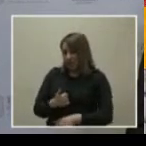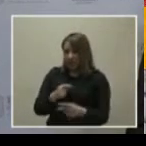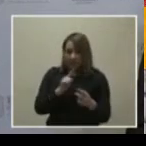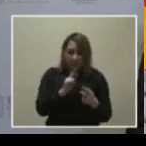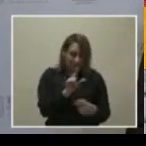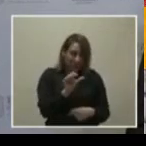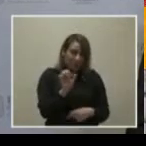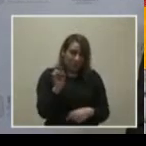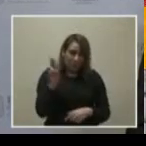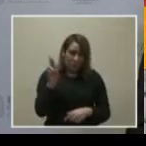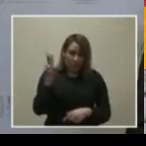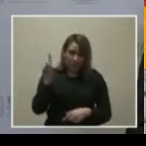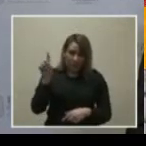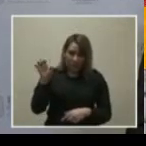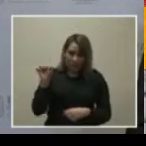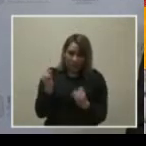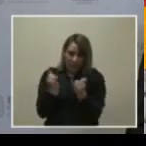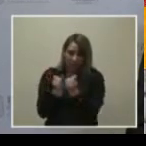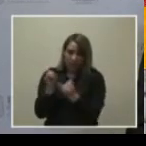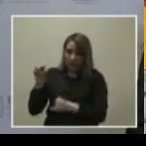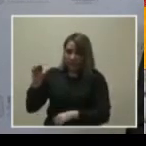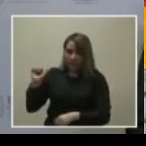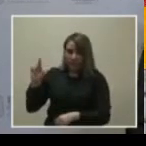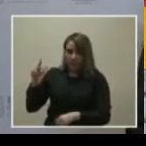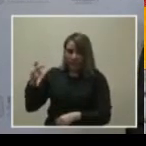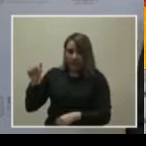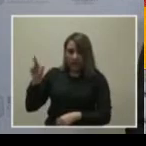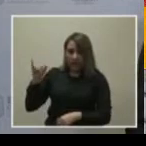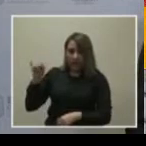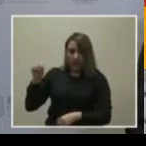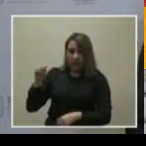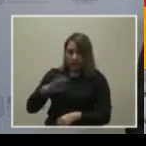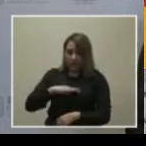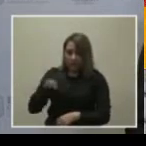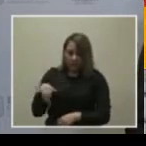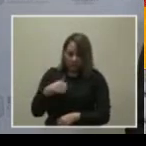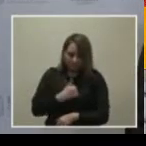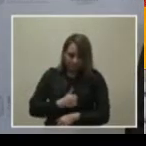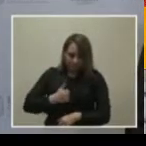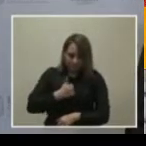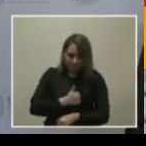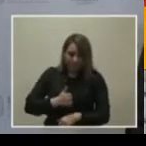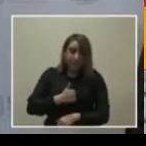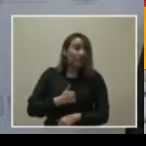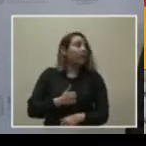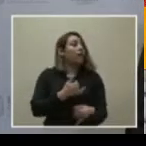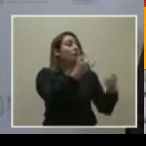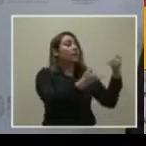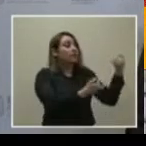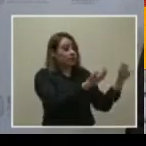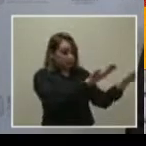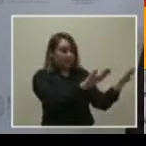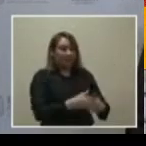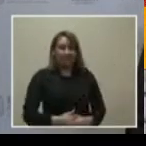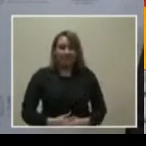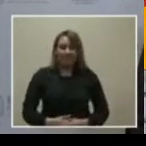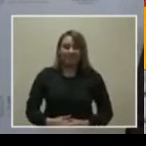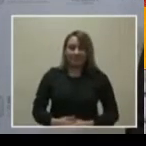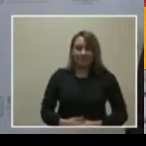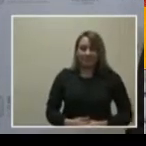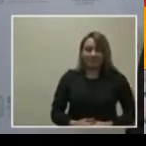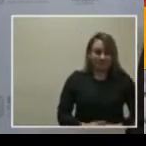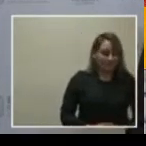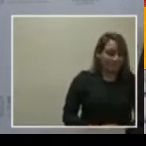Lourdes como de Margarito. En el otro caso, pues fiscal, ¿qué información tenemos?